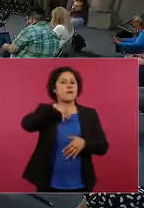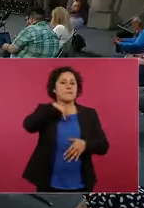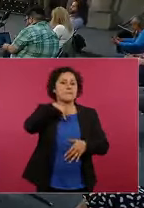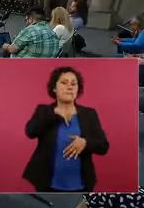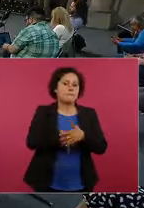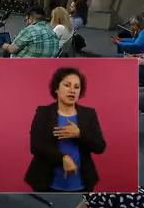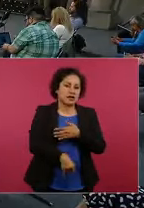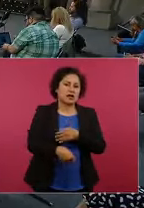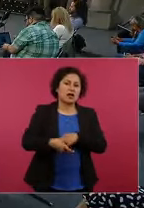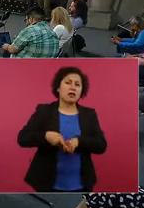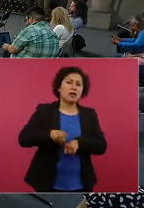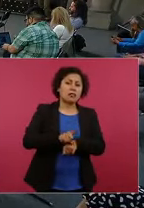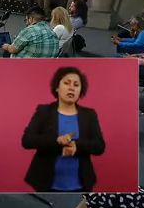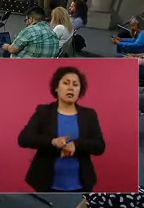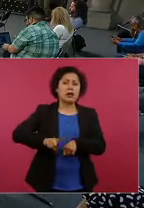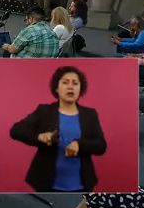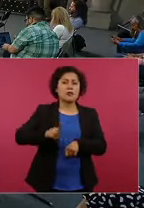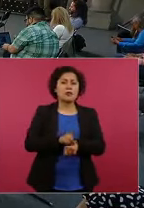practican